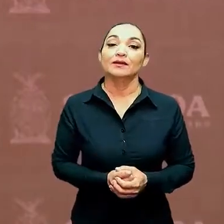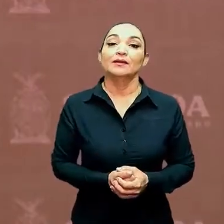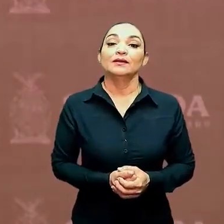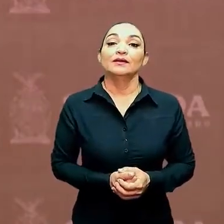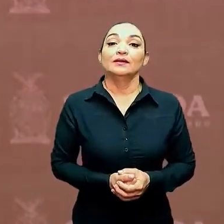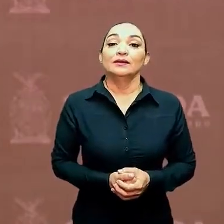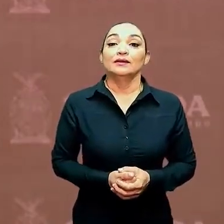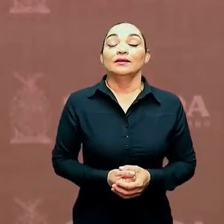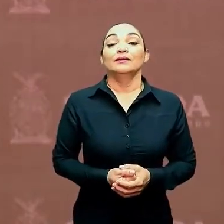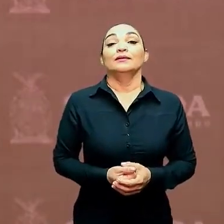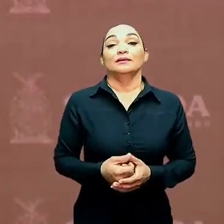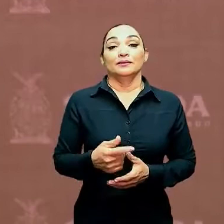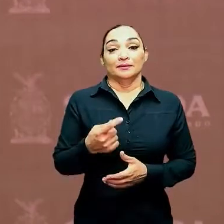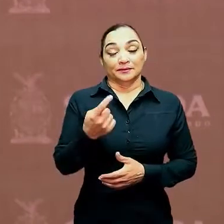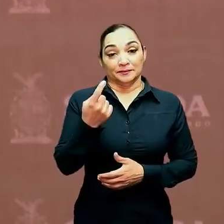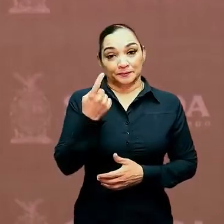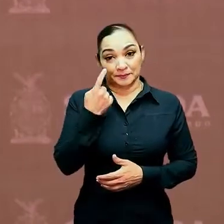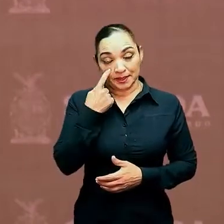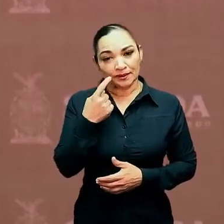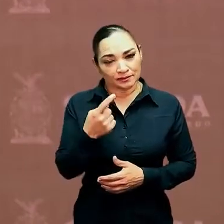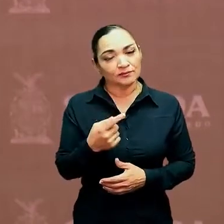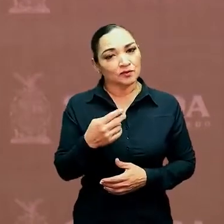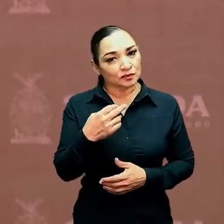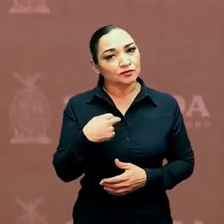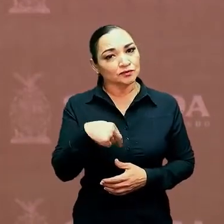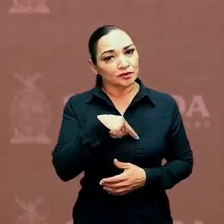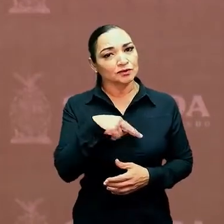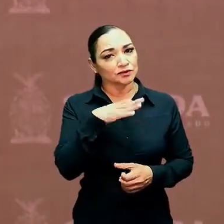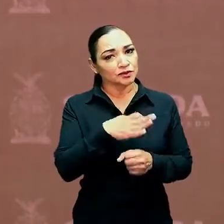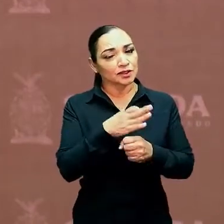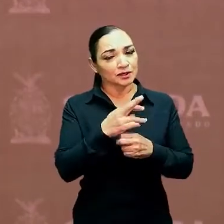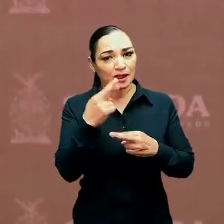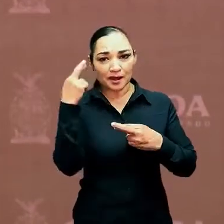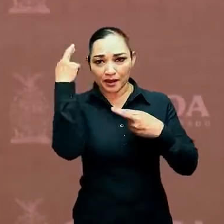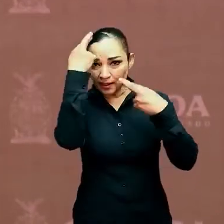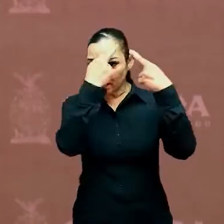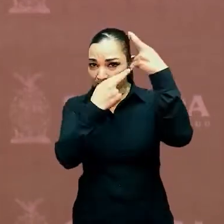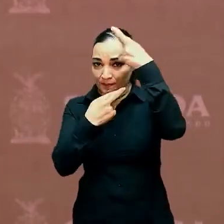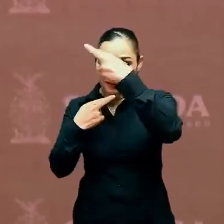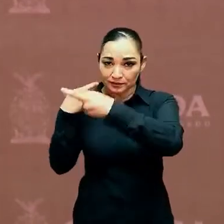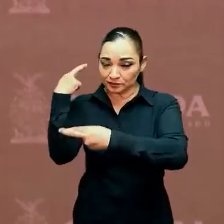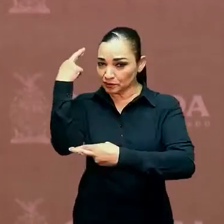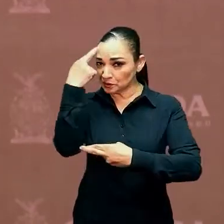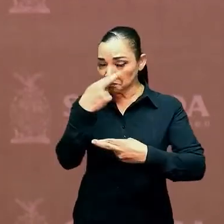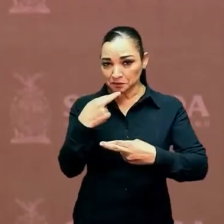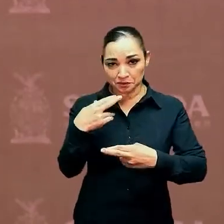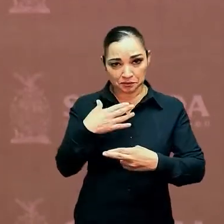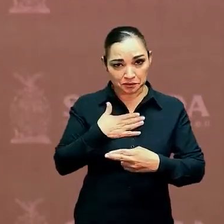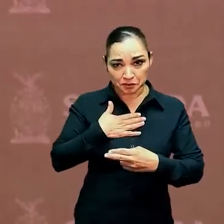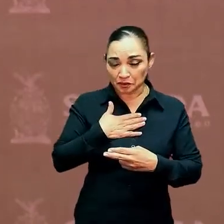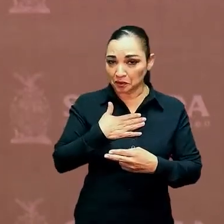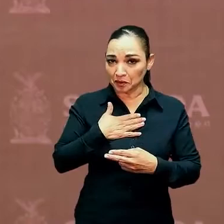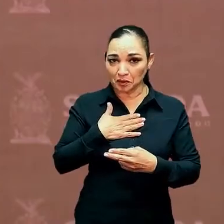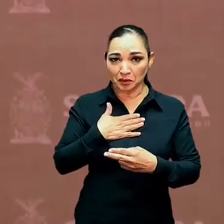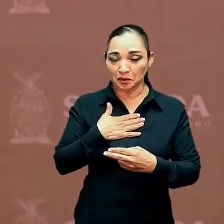Tenemos esa revisión. No voy a pasar a la historia por dejar